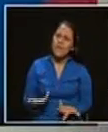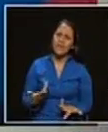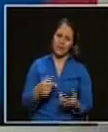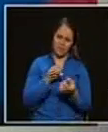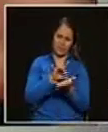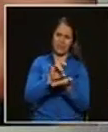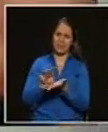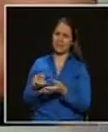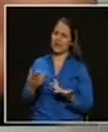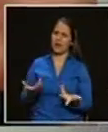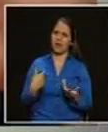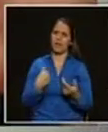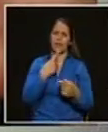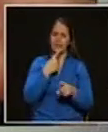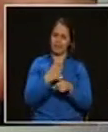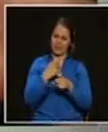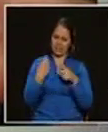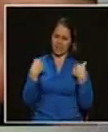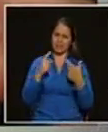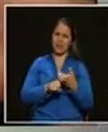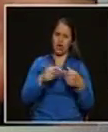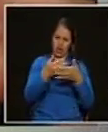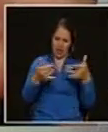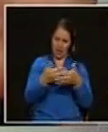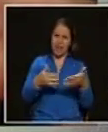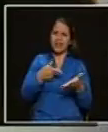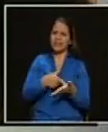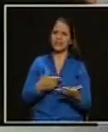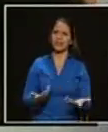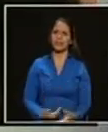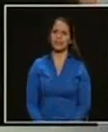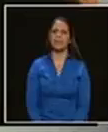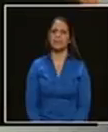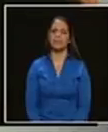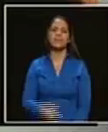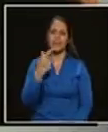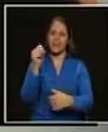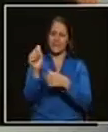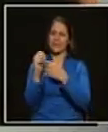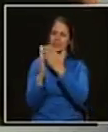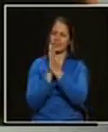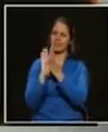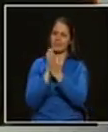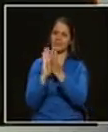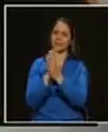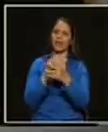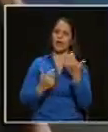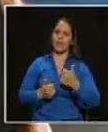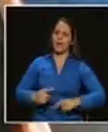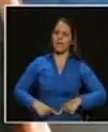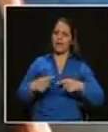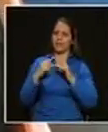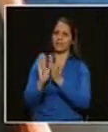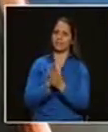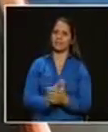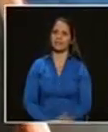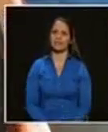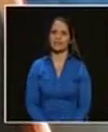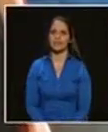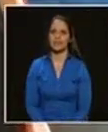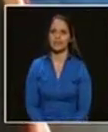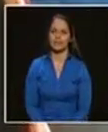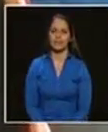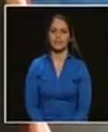algunos textos y en cambio tiene dificultades para entender el closed caption. Ella misma nos cuenta algunos aspectos de su vida.